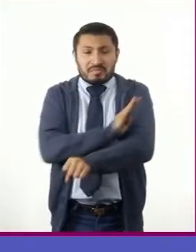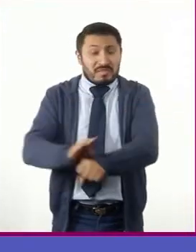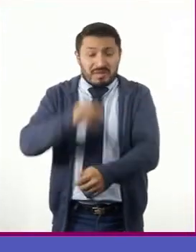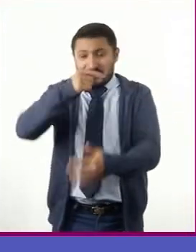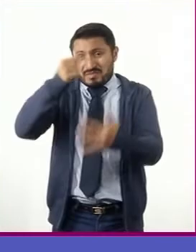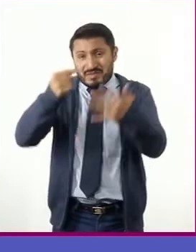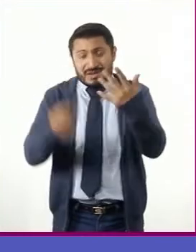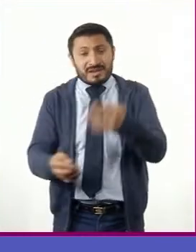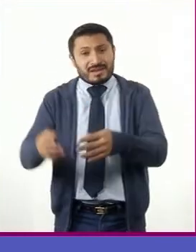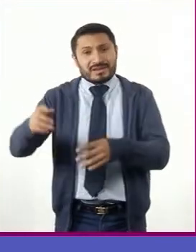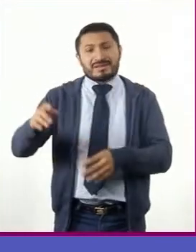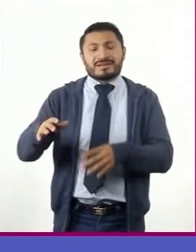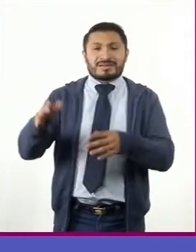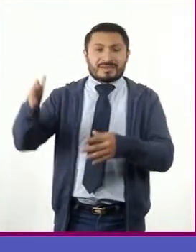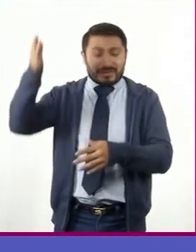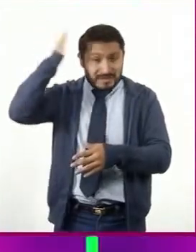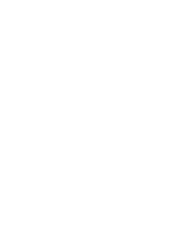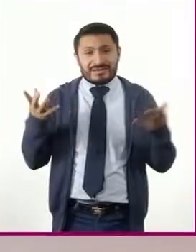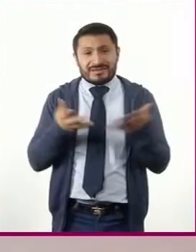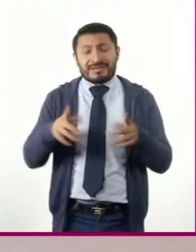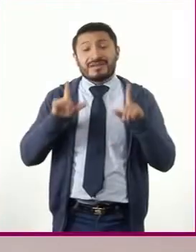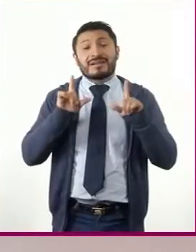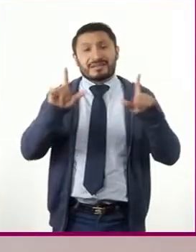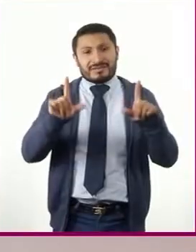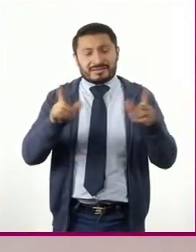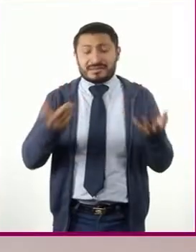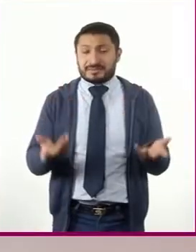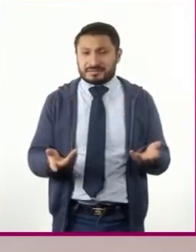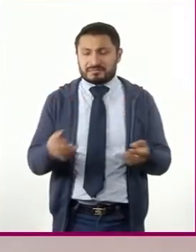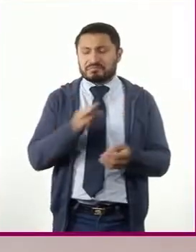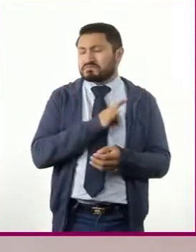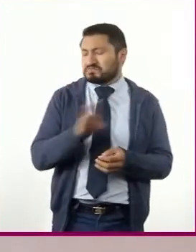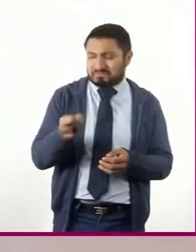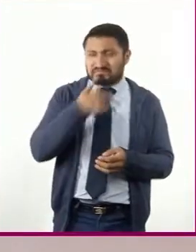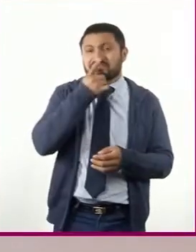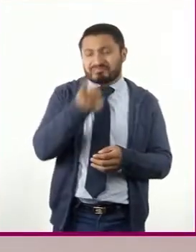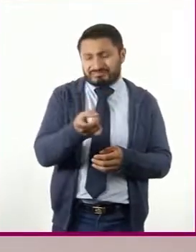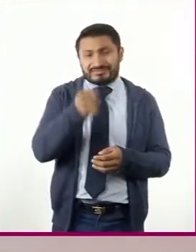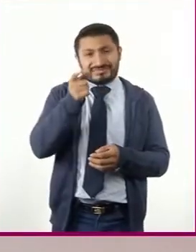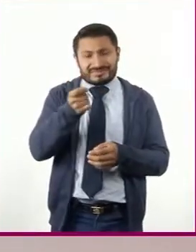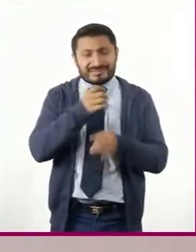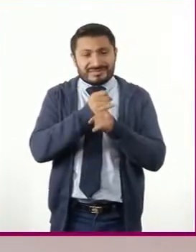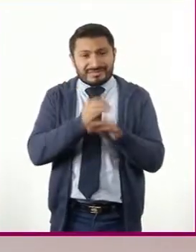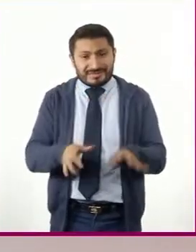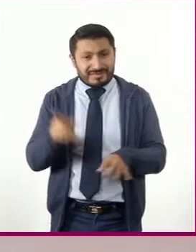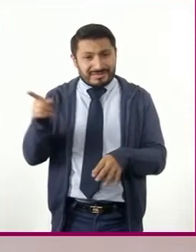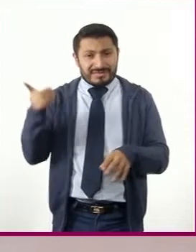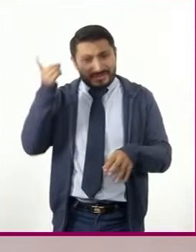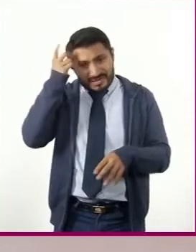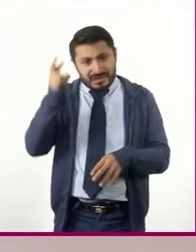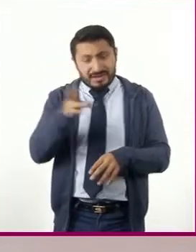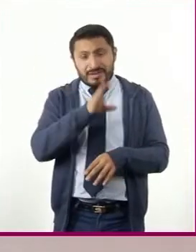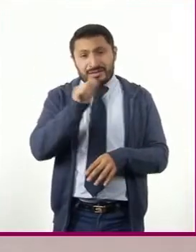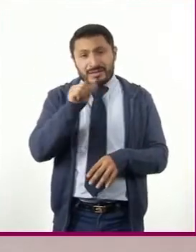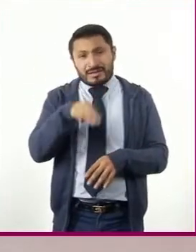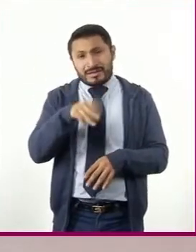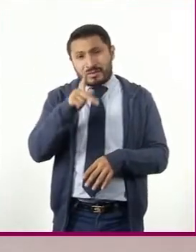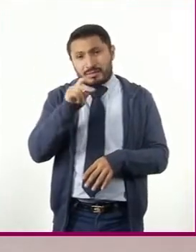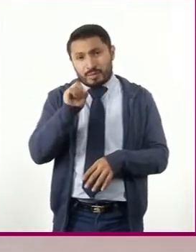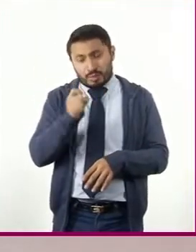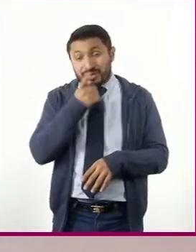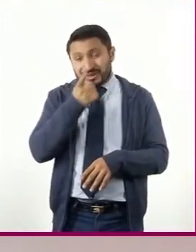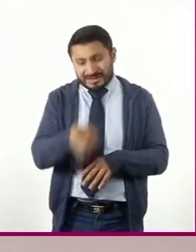sus amos o de sus patrones, ¿no? Podemos destacar de la información que nos mencionó el doctor Campos que